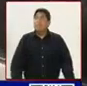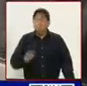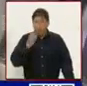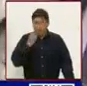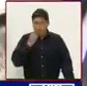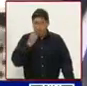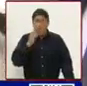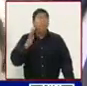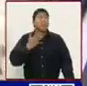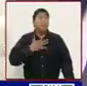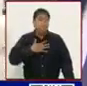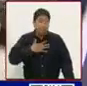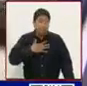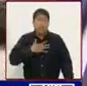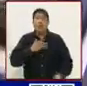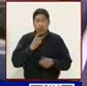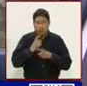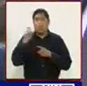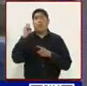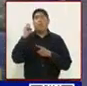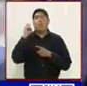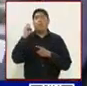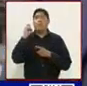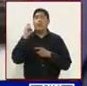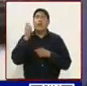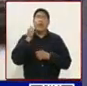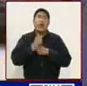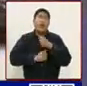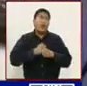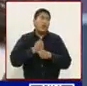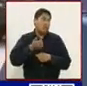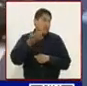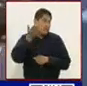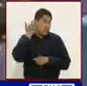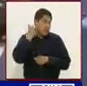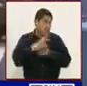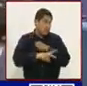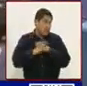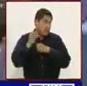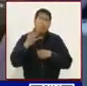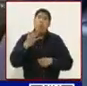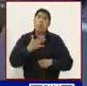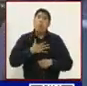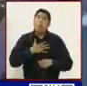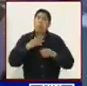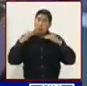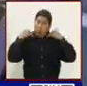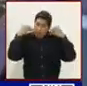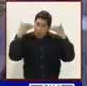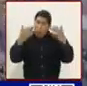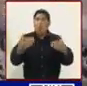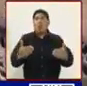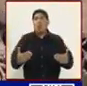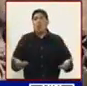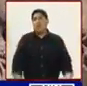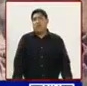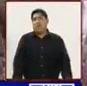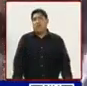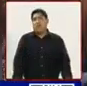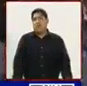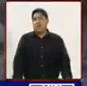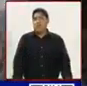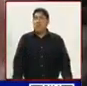Yo soy uno de los afectados que hace año pasado me han robado mi minibús, por ese motivo estoy aquí.